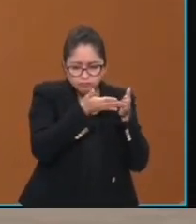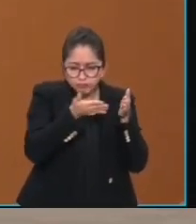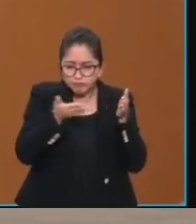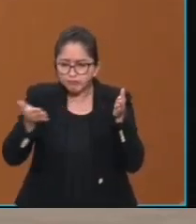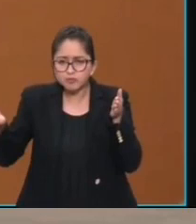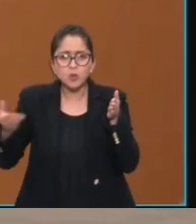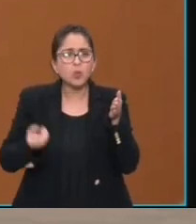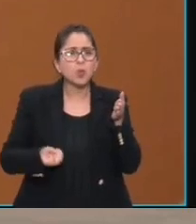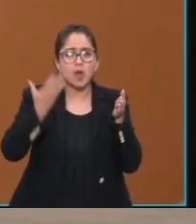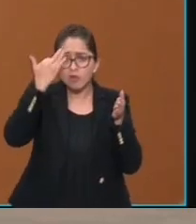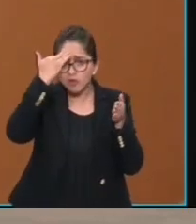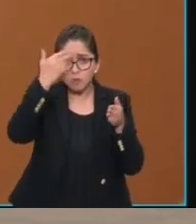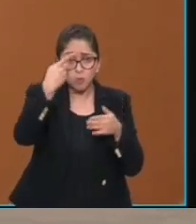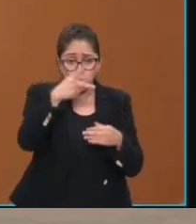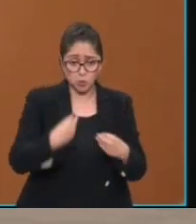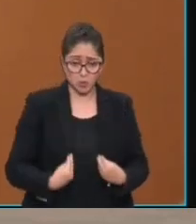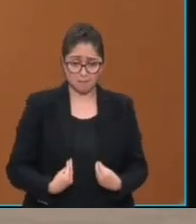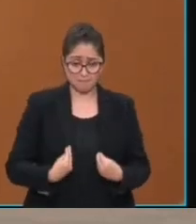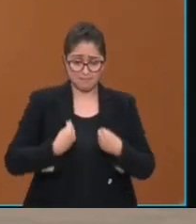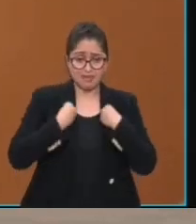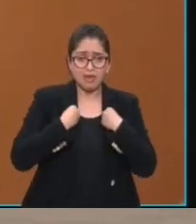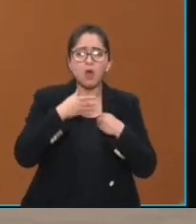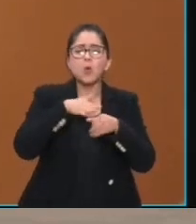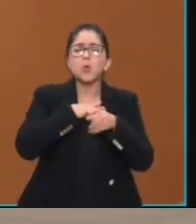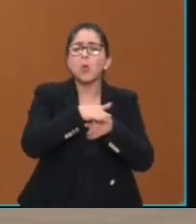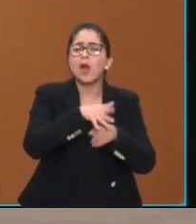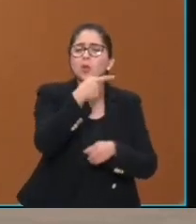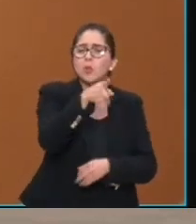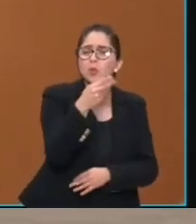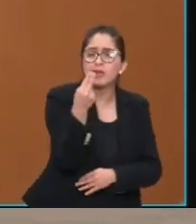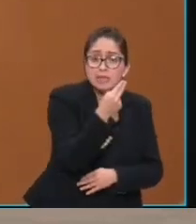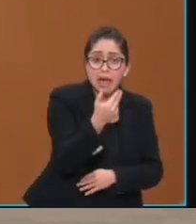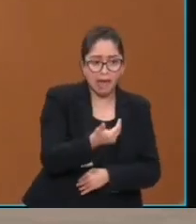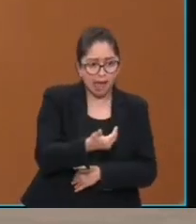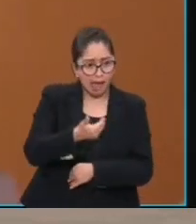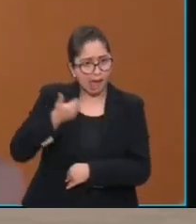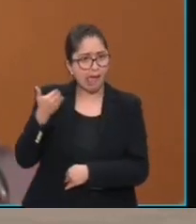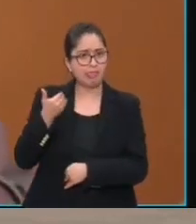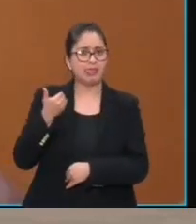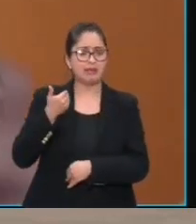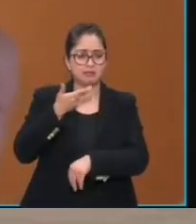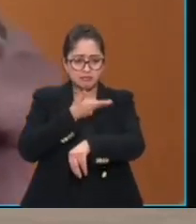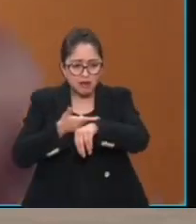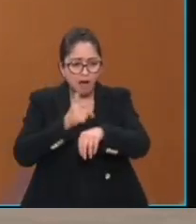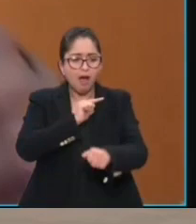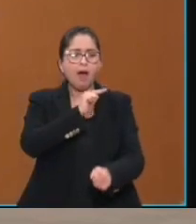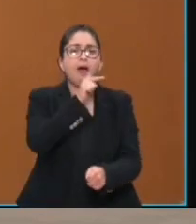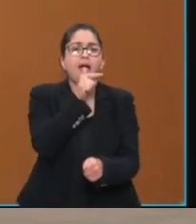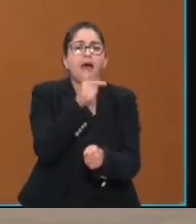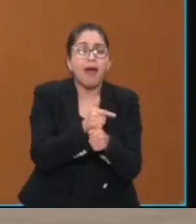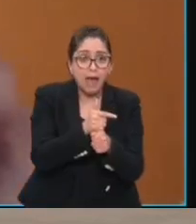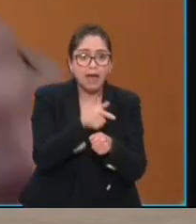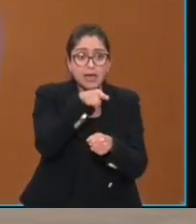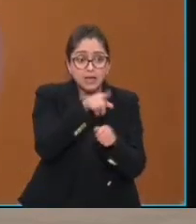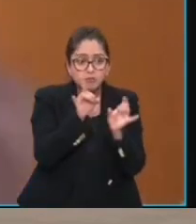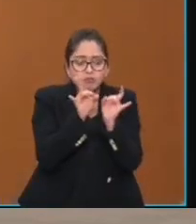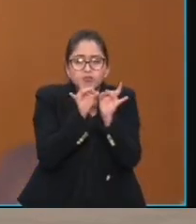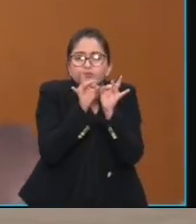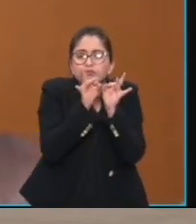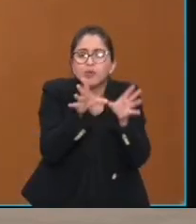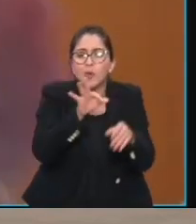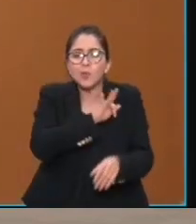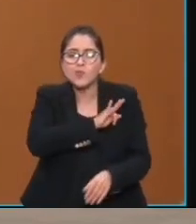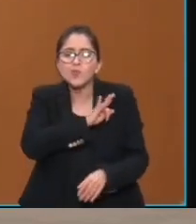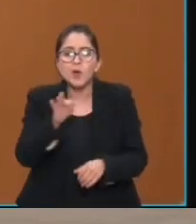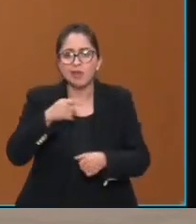lo largo de toda la vida las necesidades y detectar con oportunidad cuando exista algún